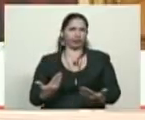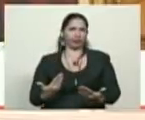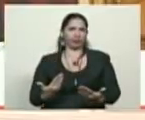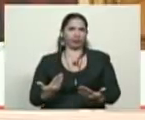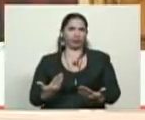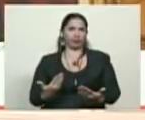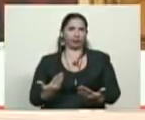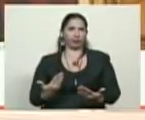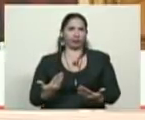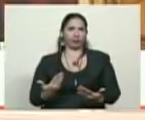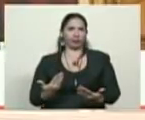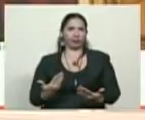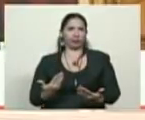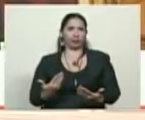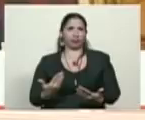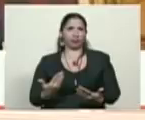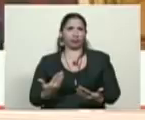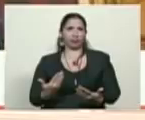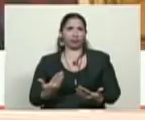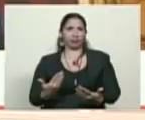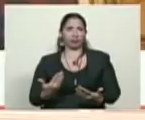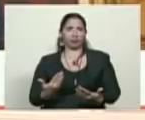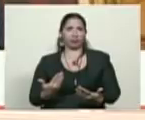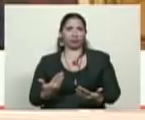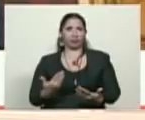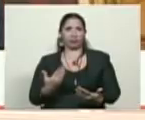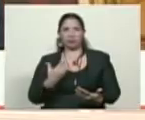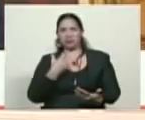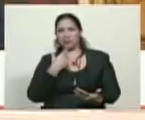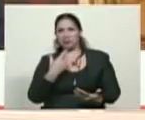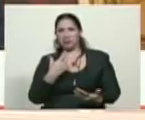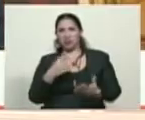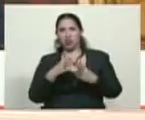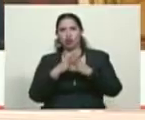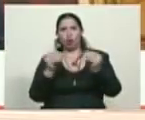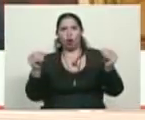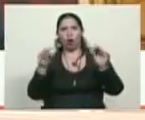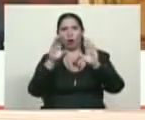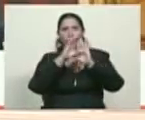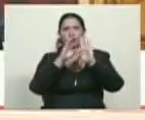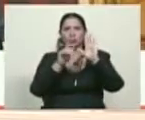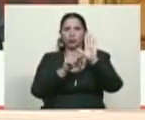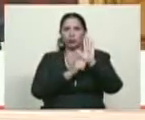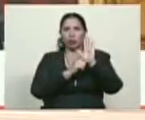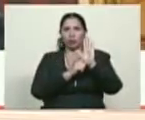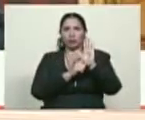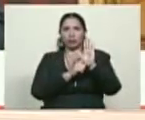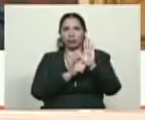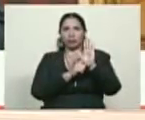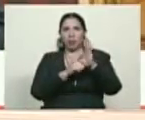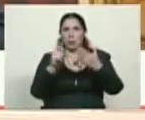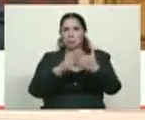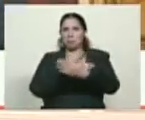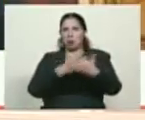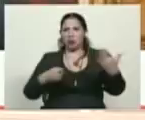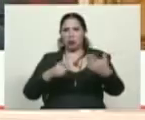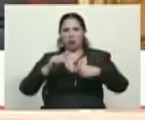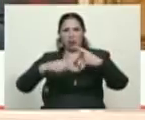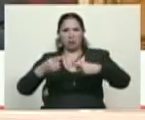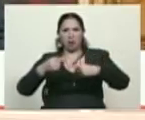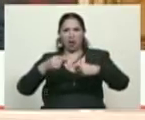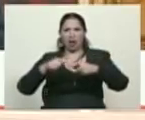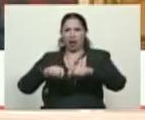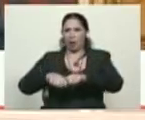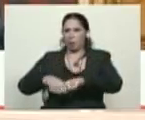Y se echó de un plumazo toda la Constitución. Y luego disolvieron todos